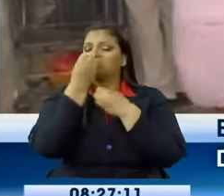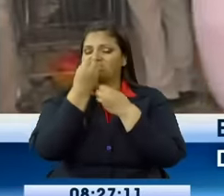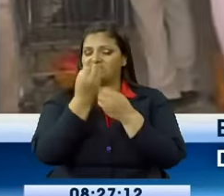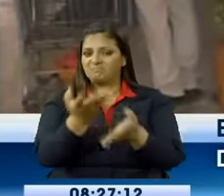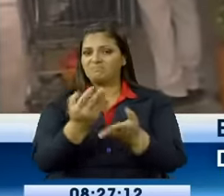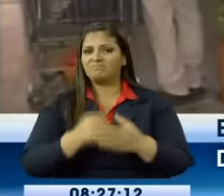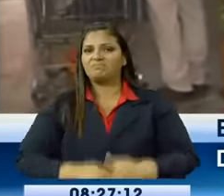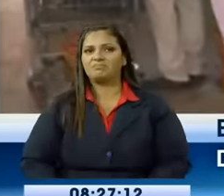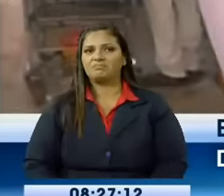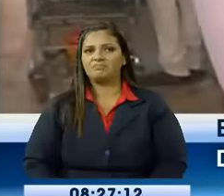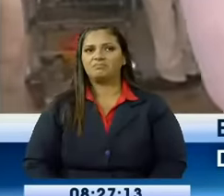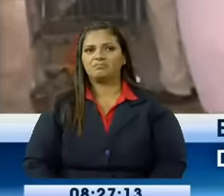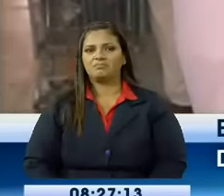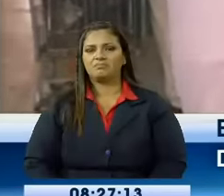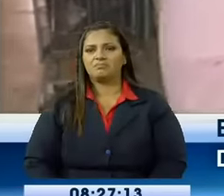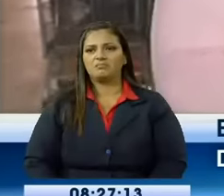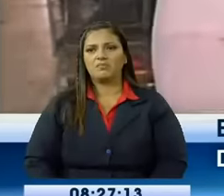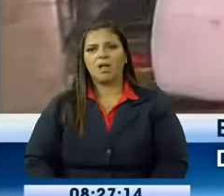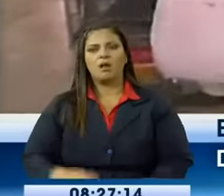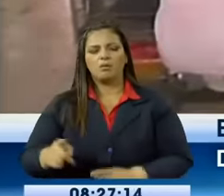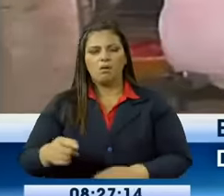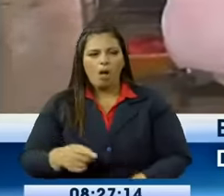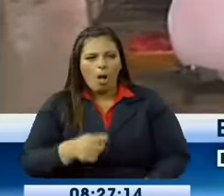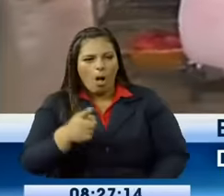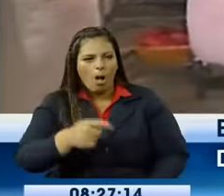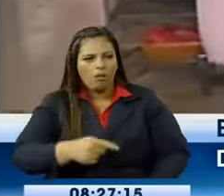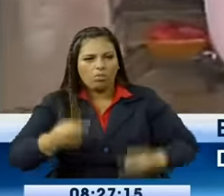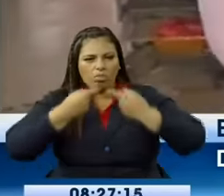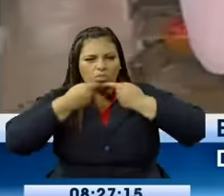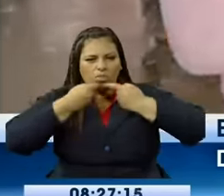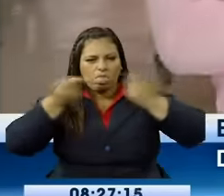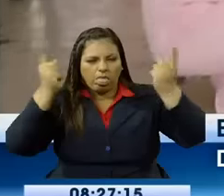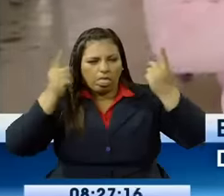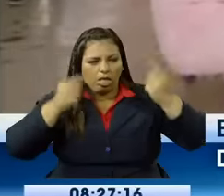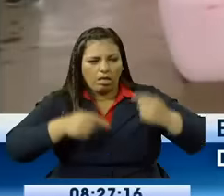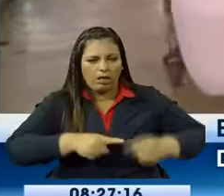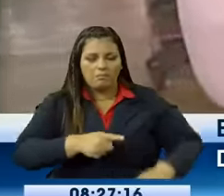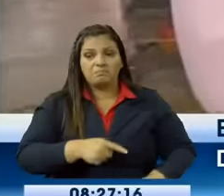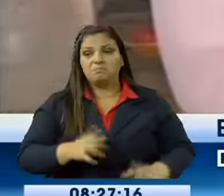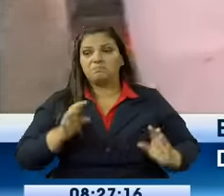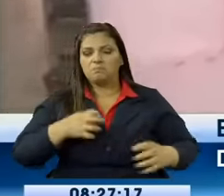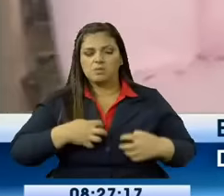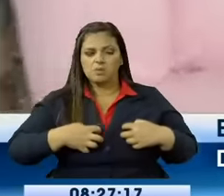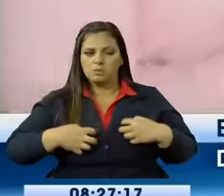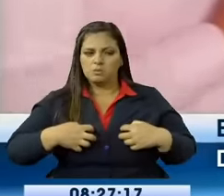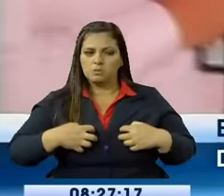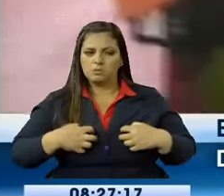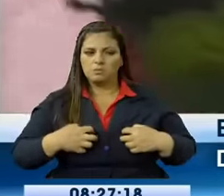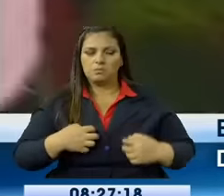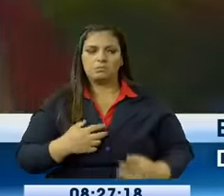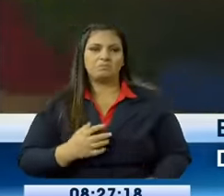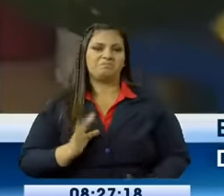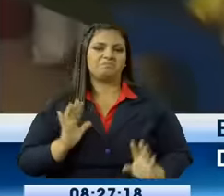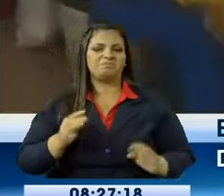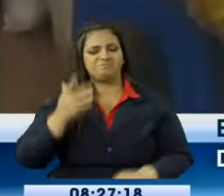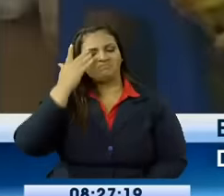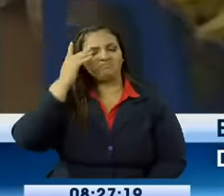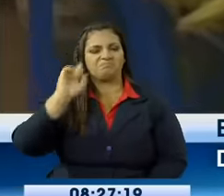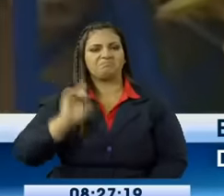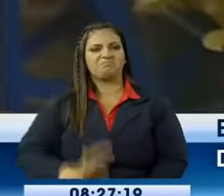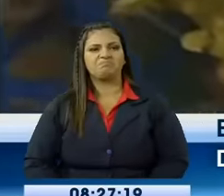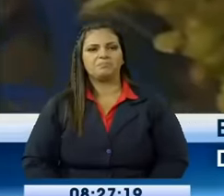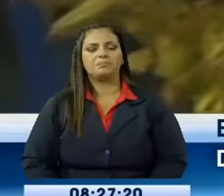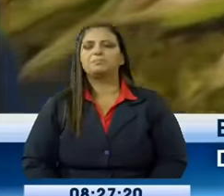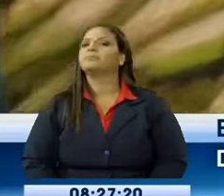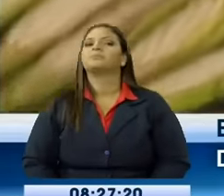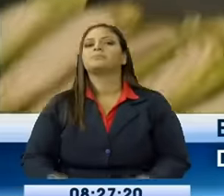Totalmente de acuerdo contigo, que si quiere resentir, que se resienta. Sí, pues. Qué pena. Miren, por ejemplo, lo que yo sí tengo que decir es, por ejemplo,